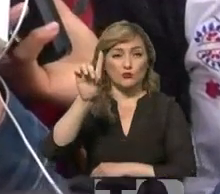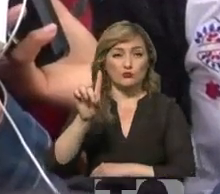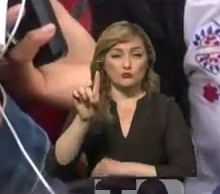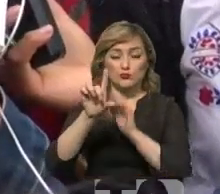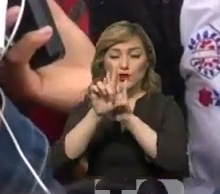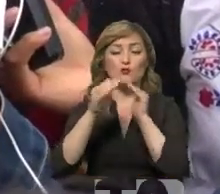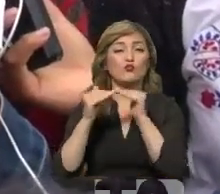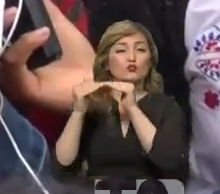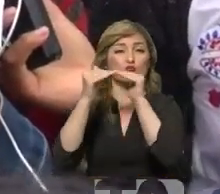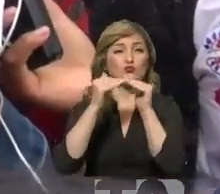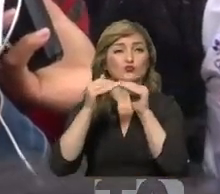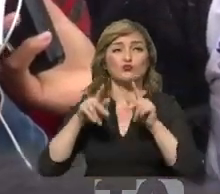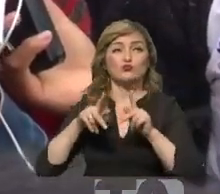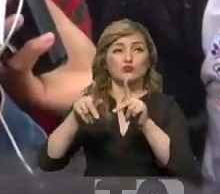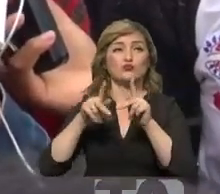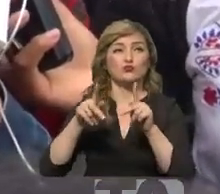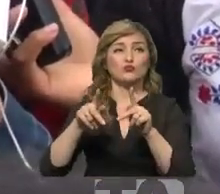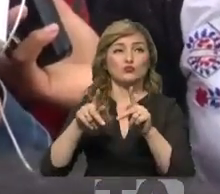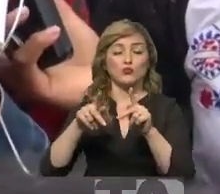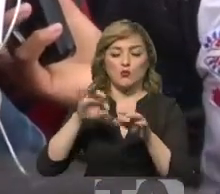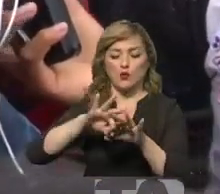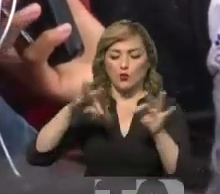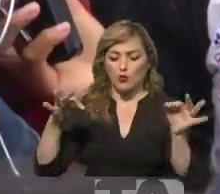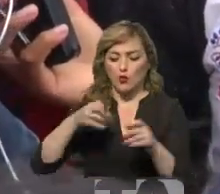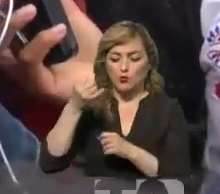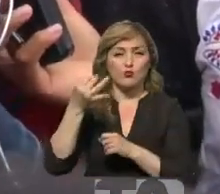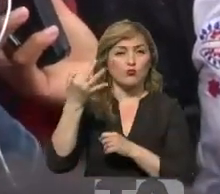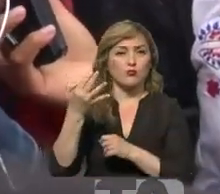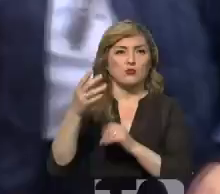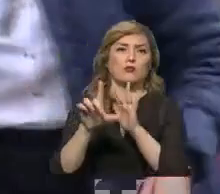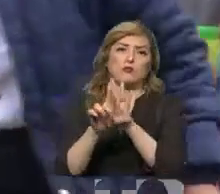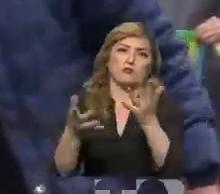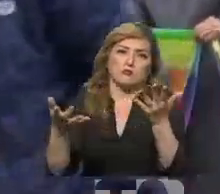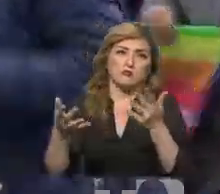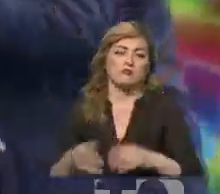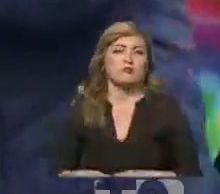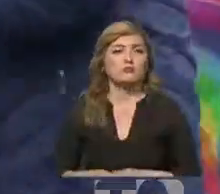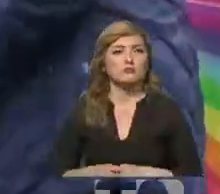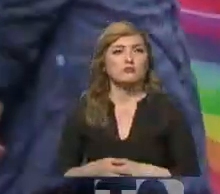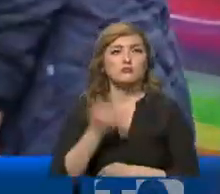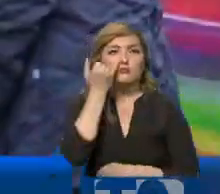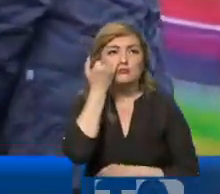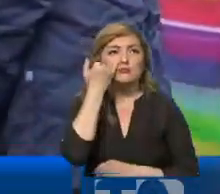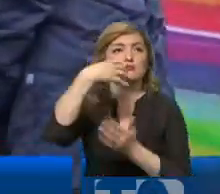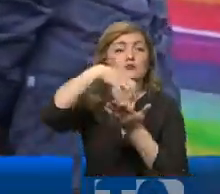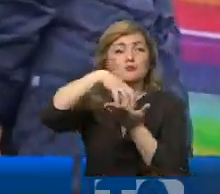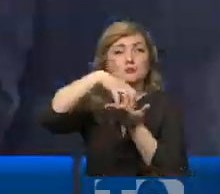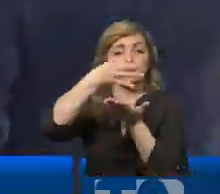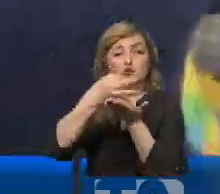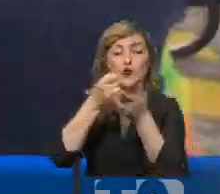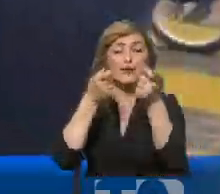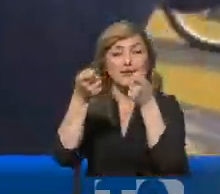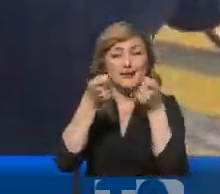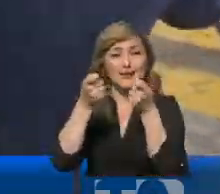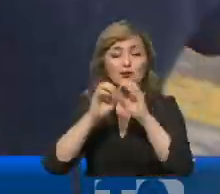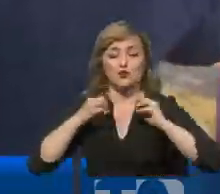Democracia permitía en cualquier momento realizar un reconteo. No es legal que ellos dicen ahora. Indígenas de la provincia de Cotopaxi y dirigentes